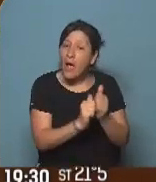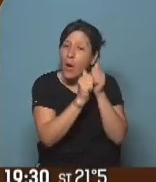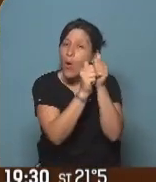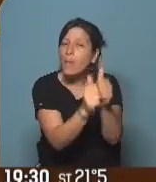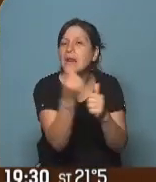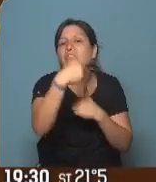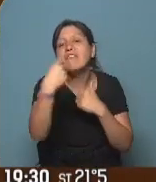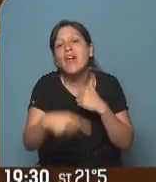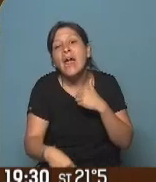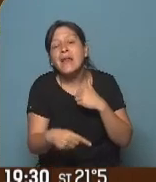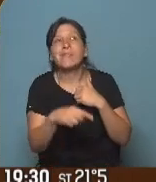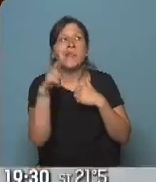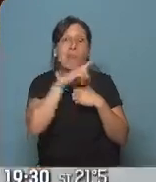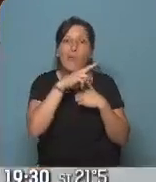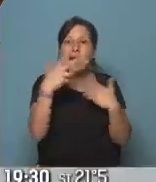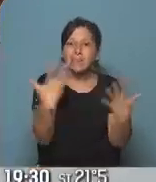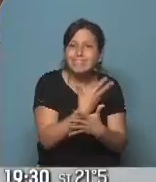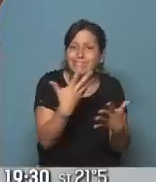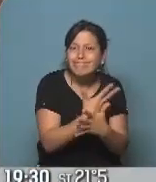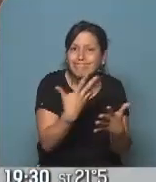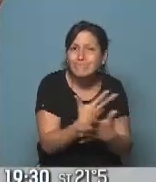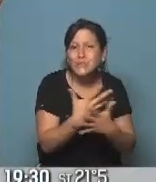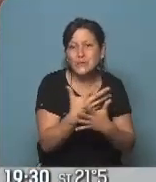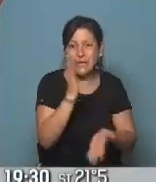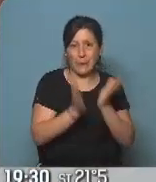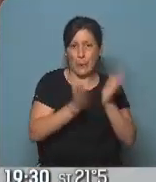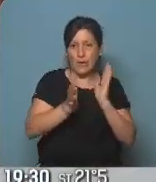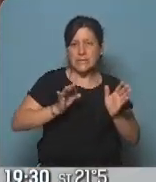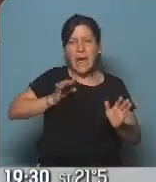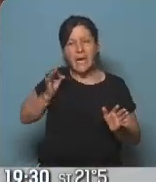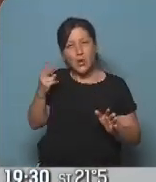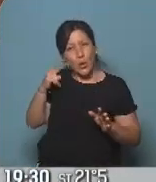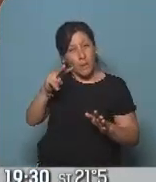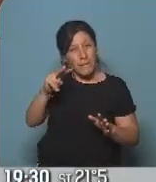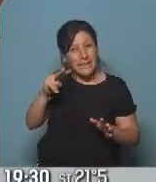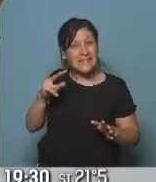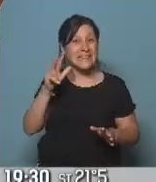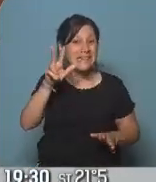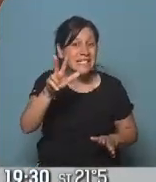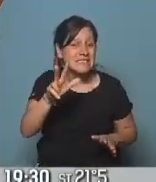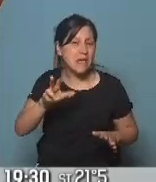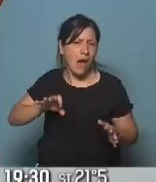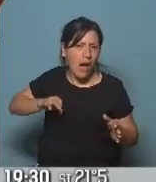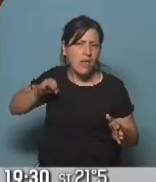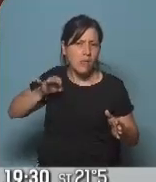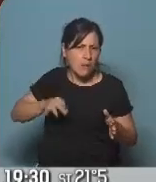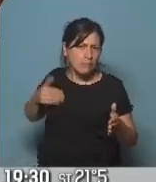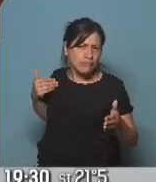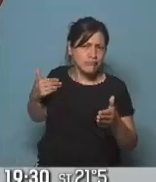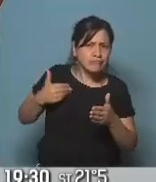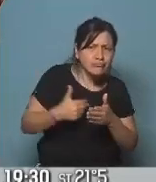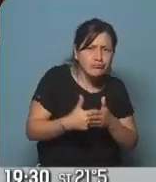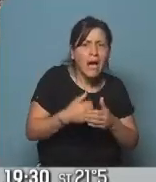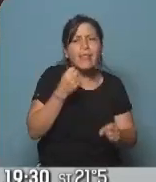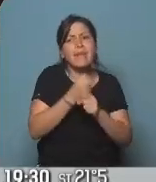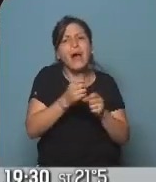situación de violencia en el año 2003 durante todos estos años hemos trabajado en atención a